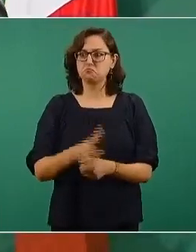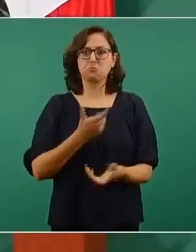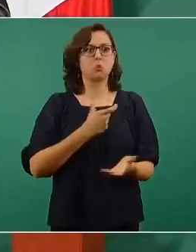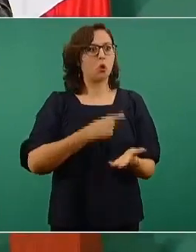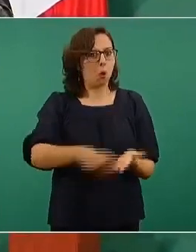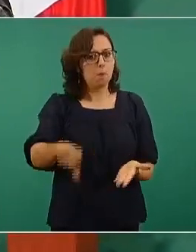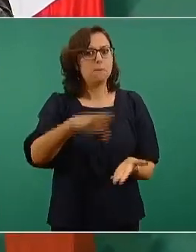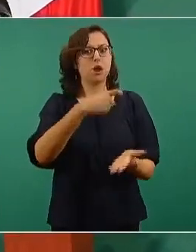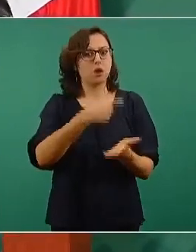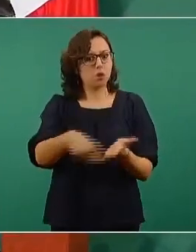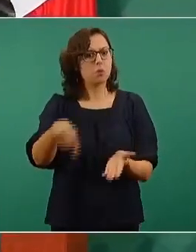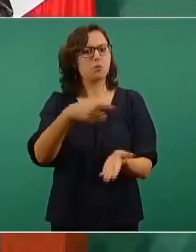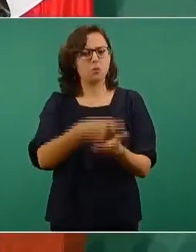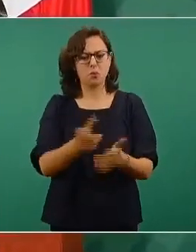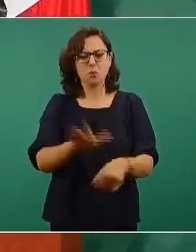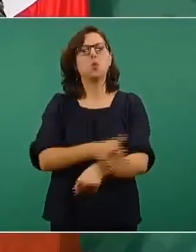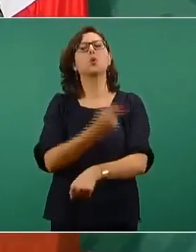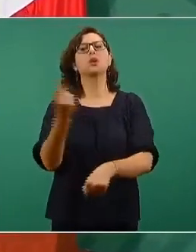por los